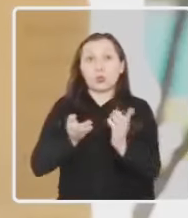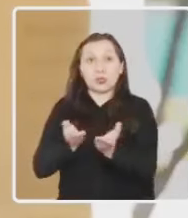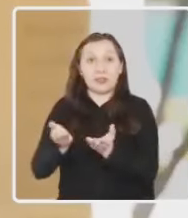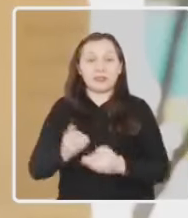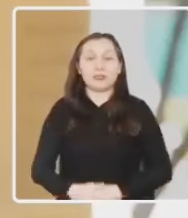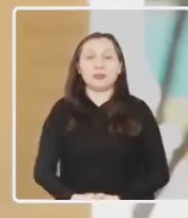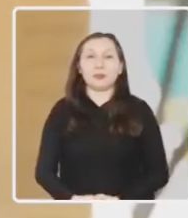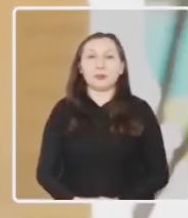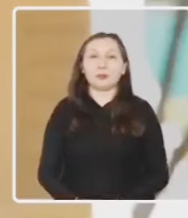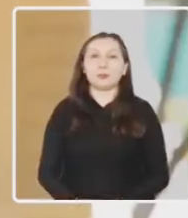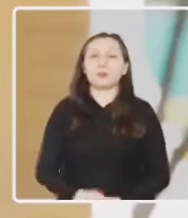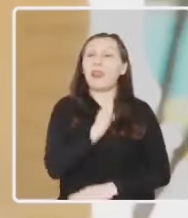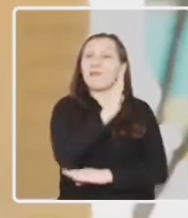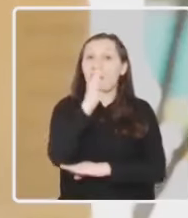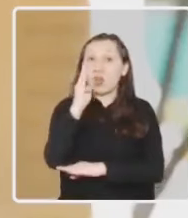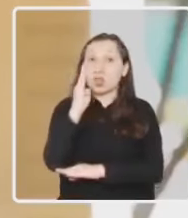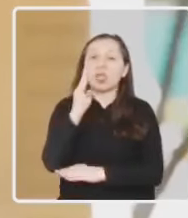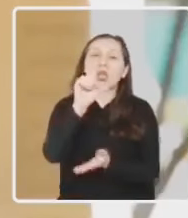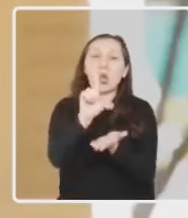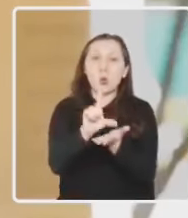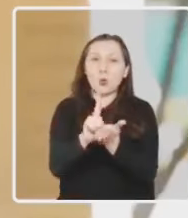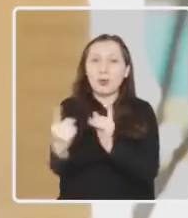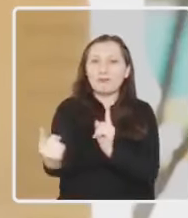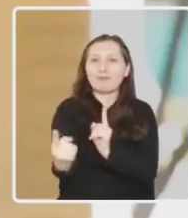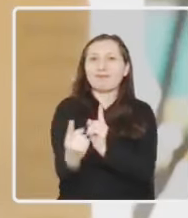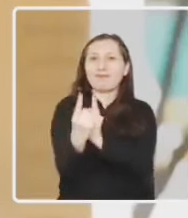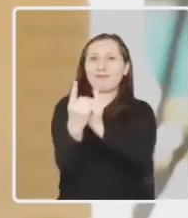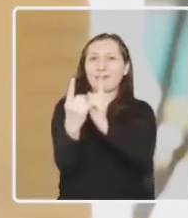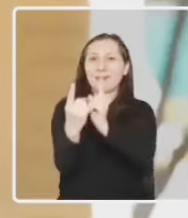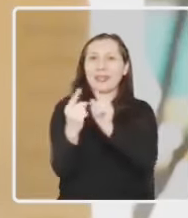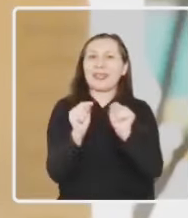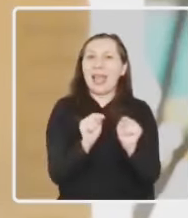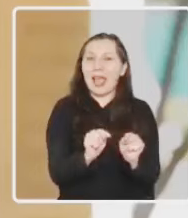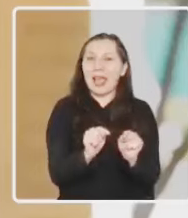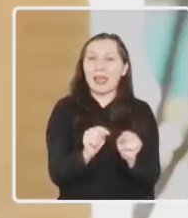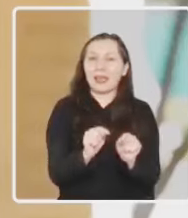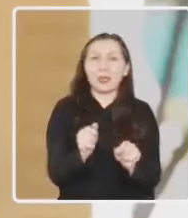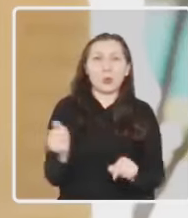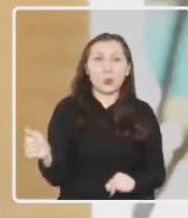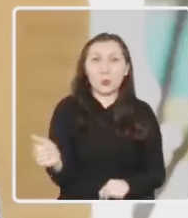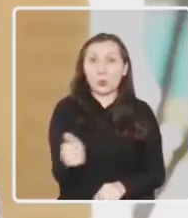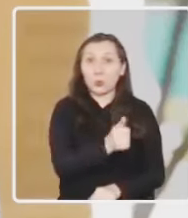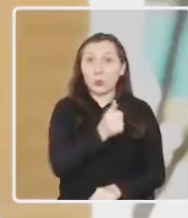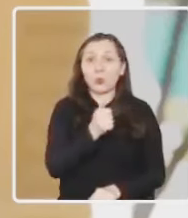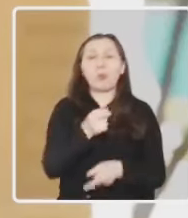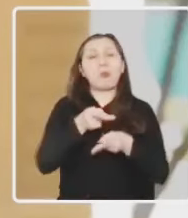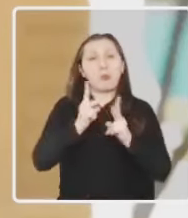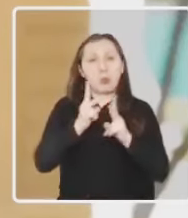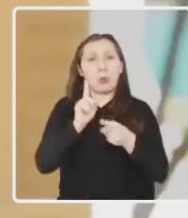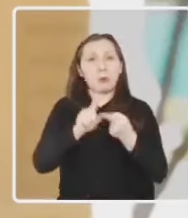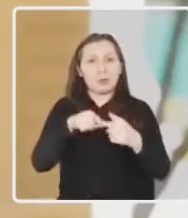servicios. Las bibliotecas son un lugar de encuentro donde todos y todas tengan cabida,